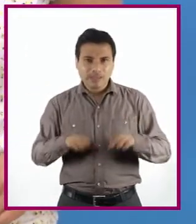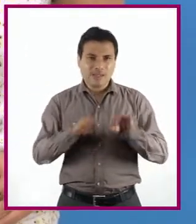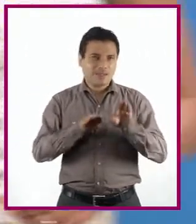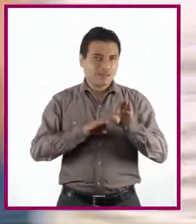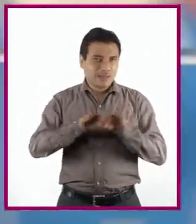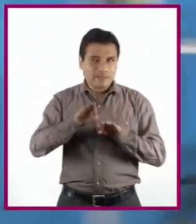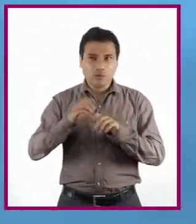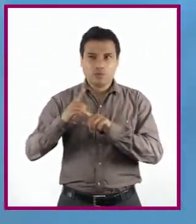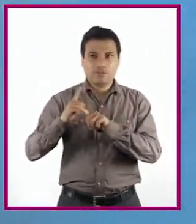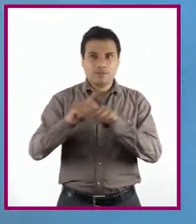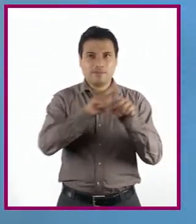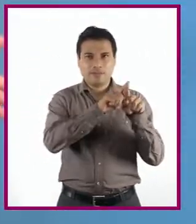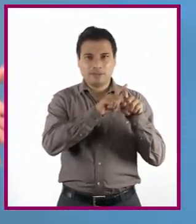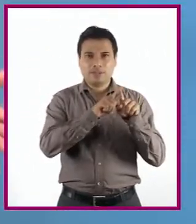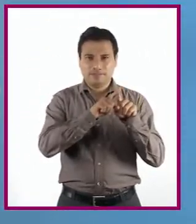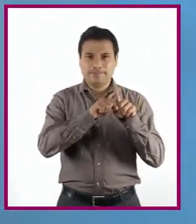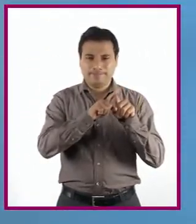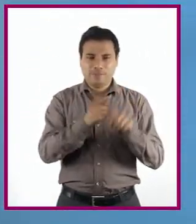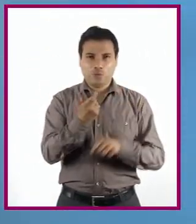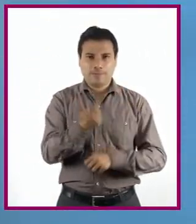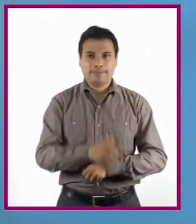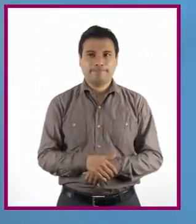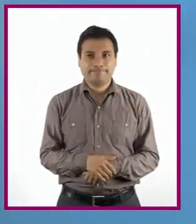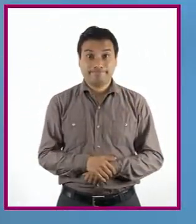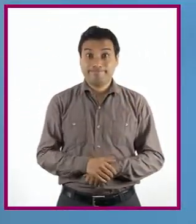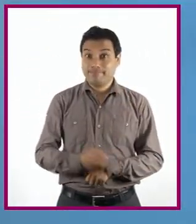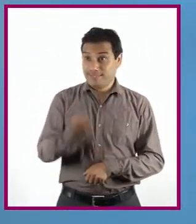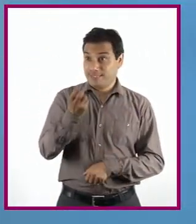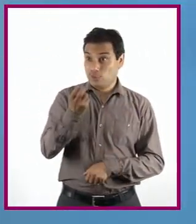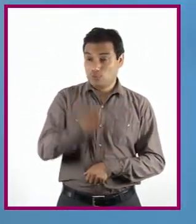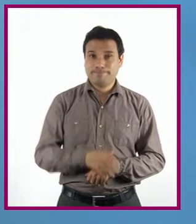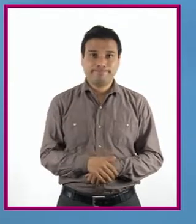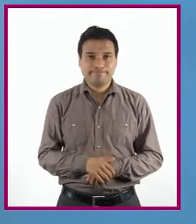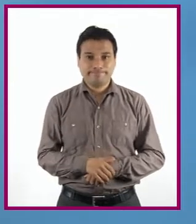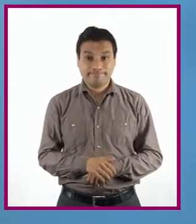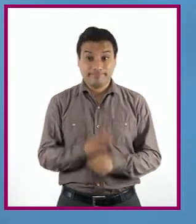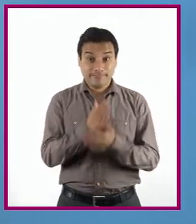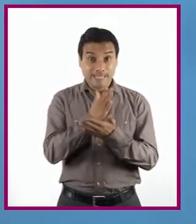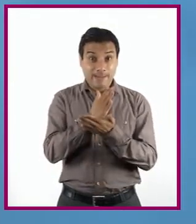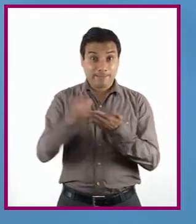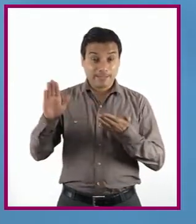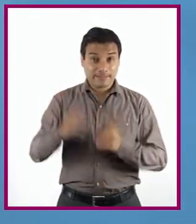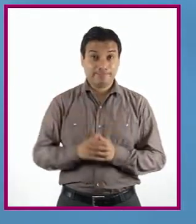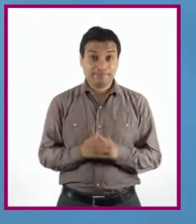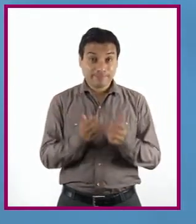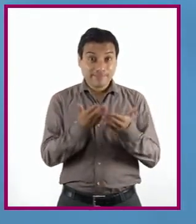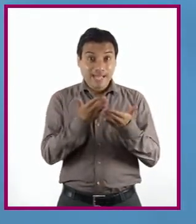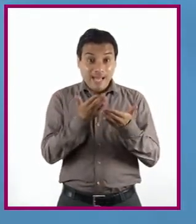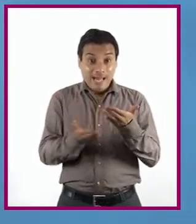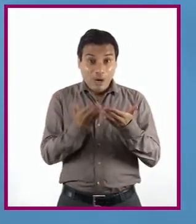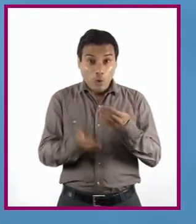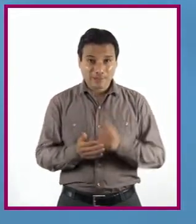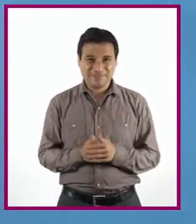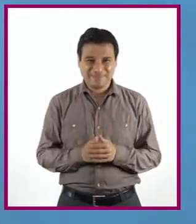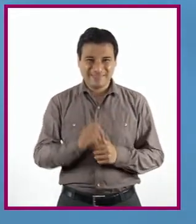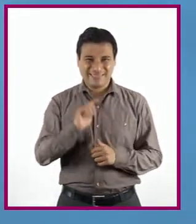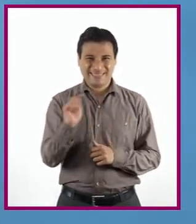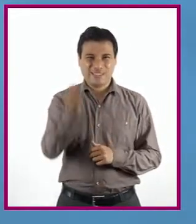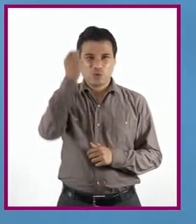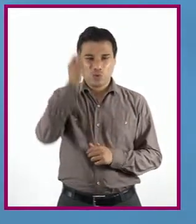cualquier economía. Así es, Nadia. Por otra parte, en la actualidad, el desarrollo